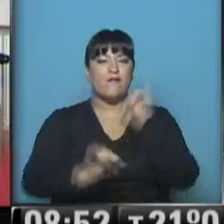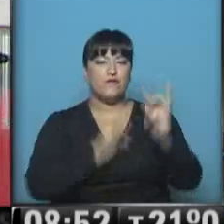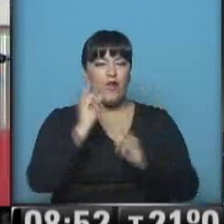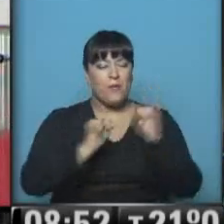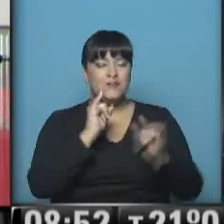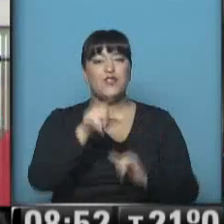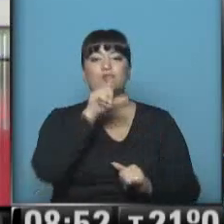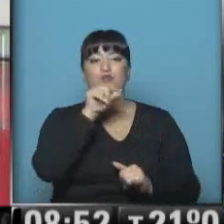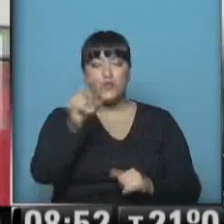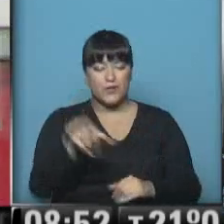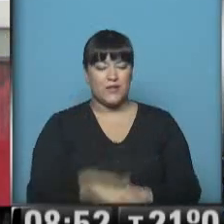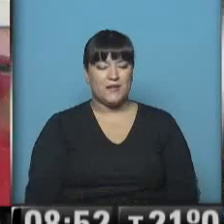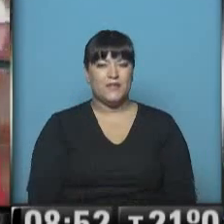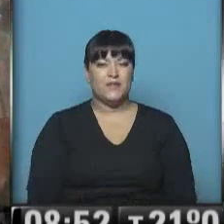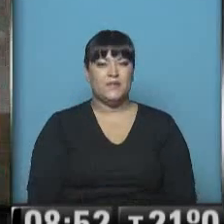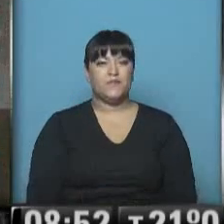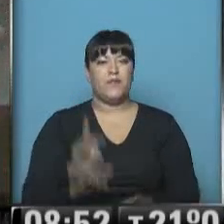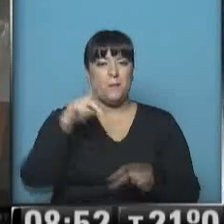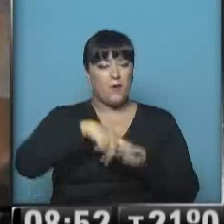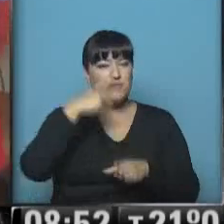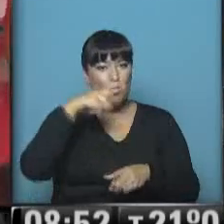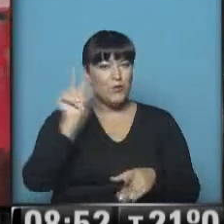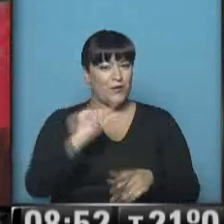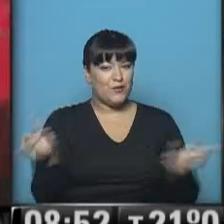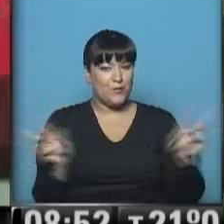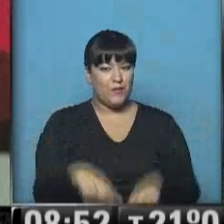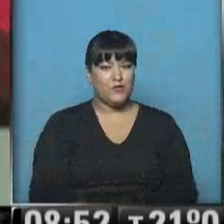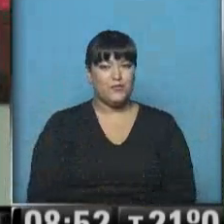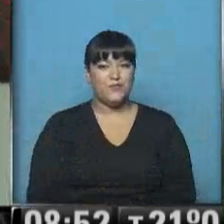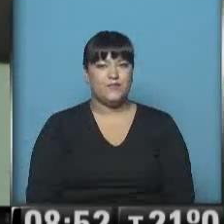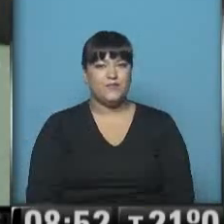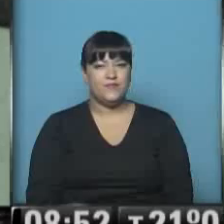esteban tecno 07 muy bien pausas la última que volvemos